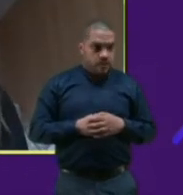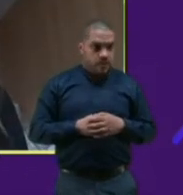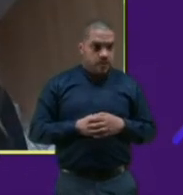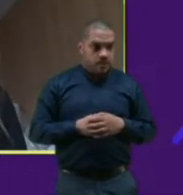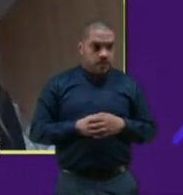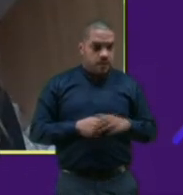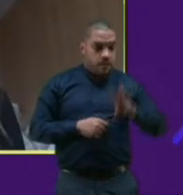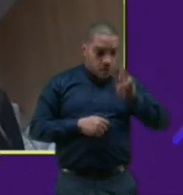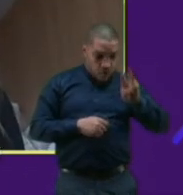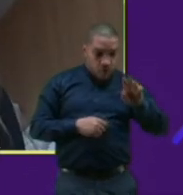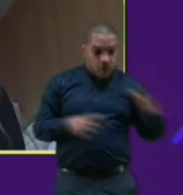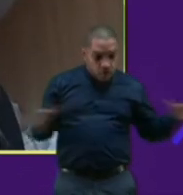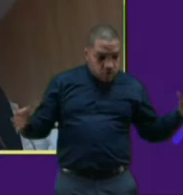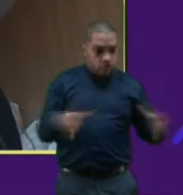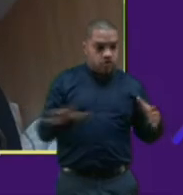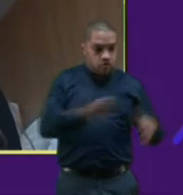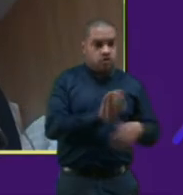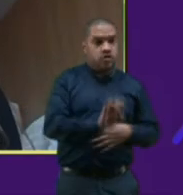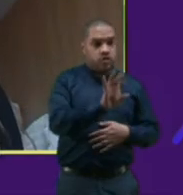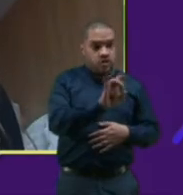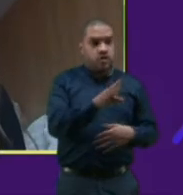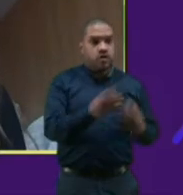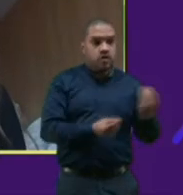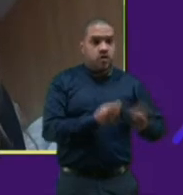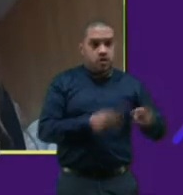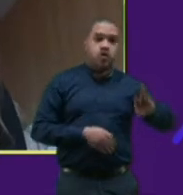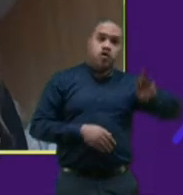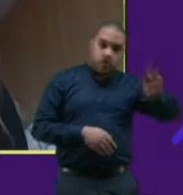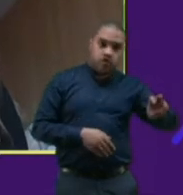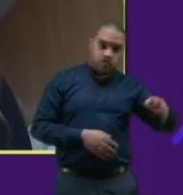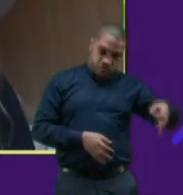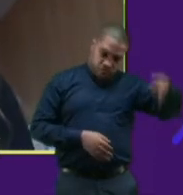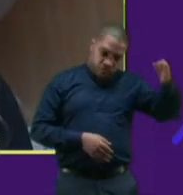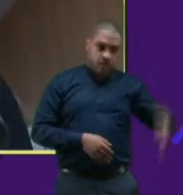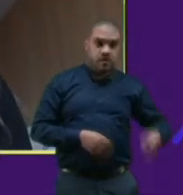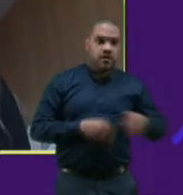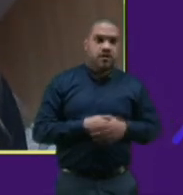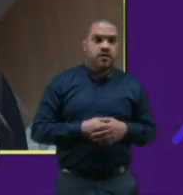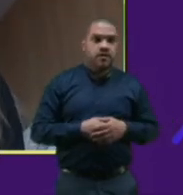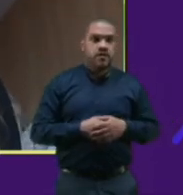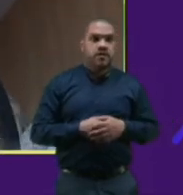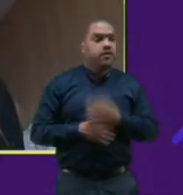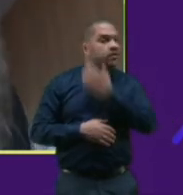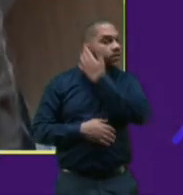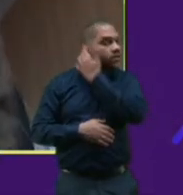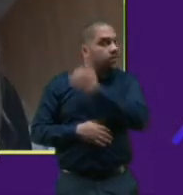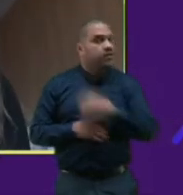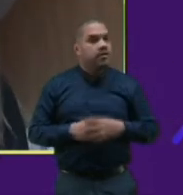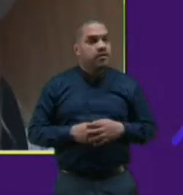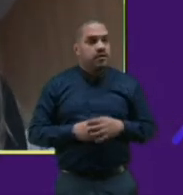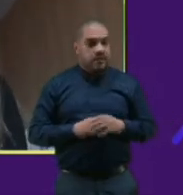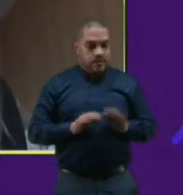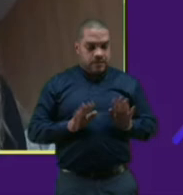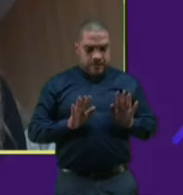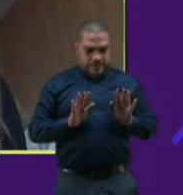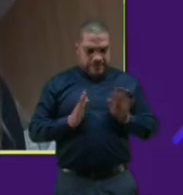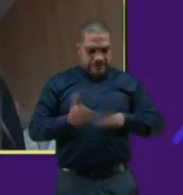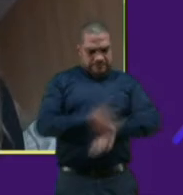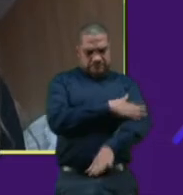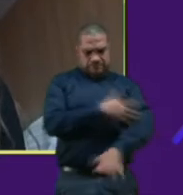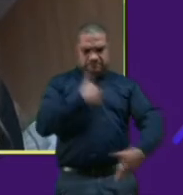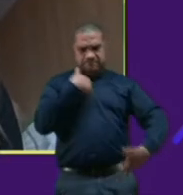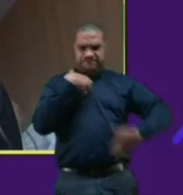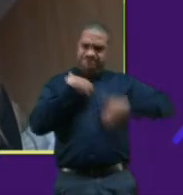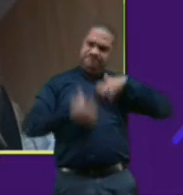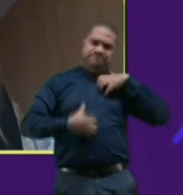de esos 15 nos contactaron y les dijeron, oye, no están levantando, me gustaría saber más de ustedes. Entonces yo me quité un poco ese miedo del COVID de